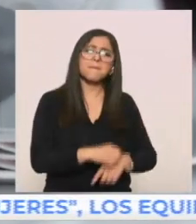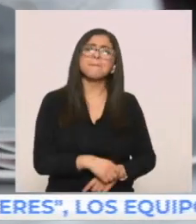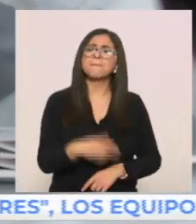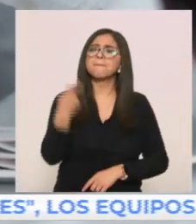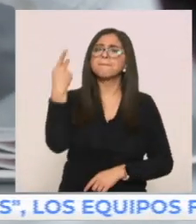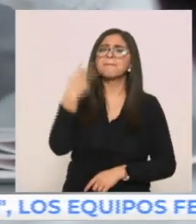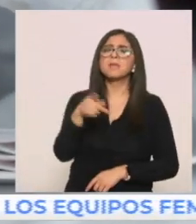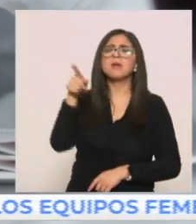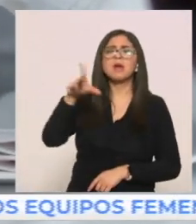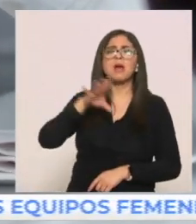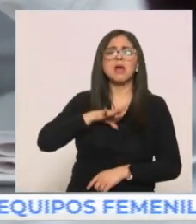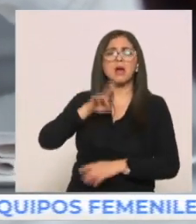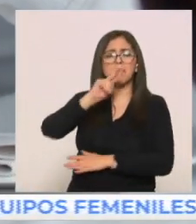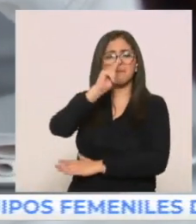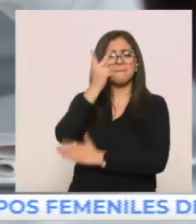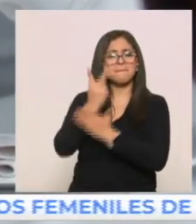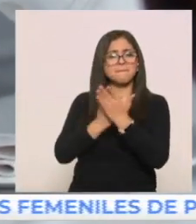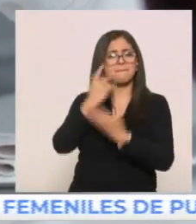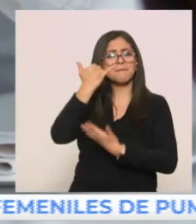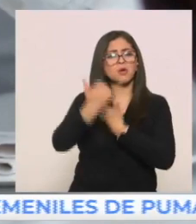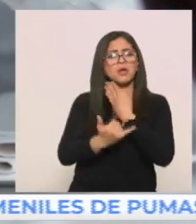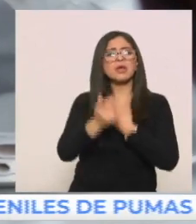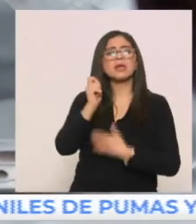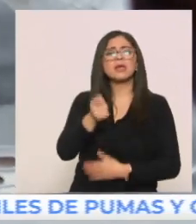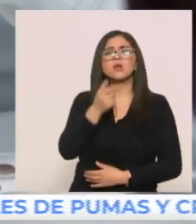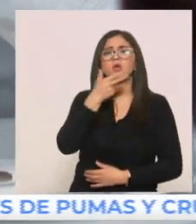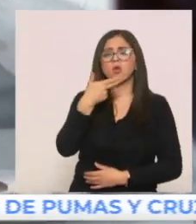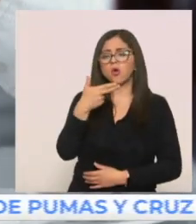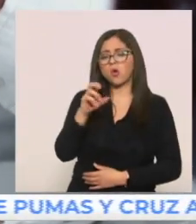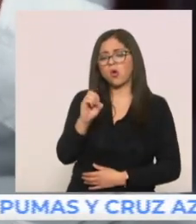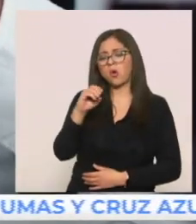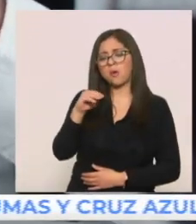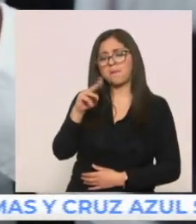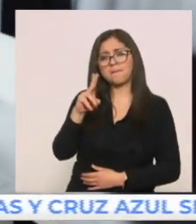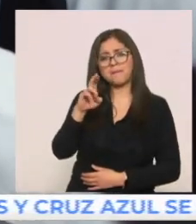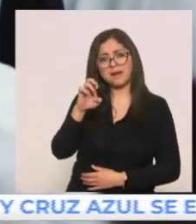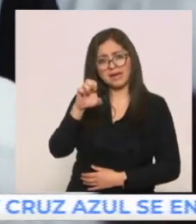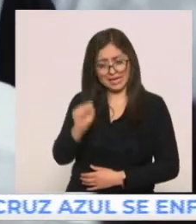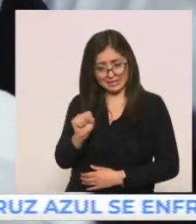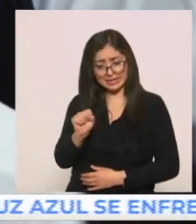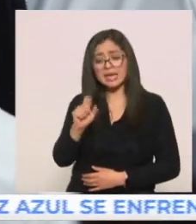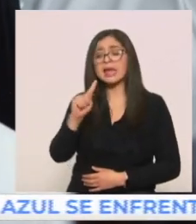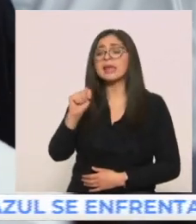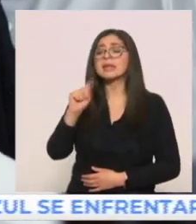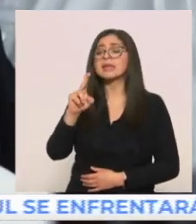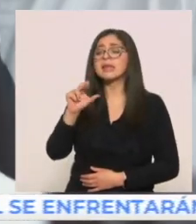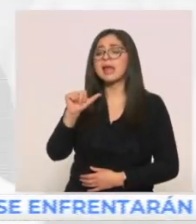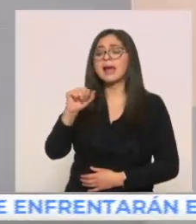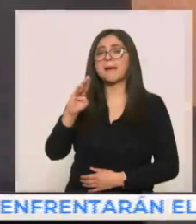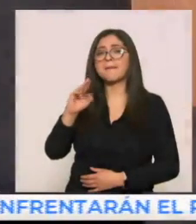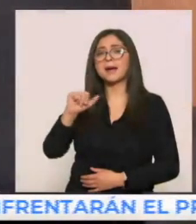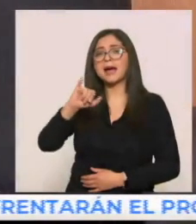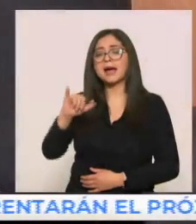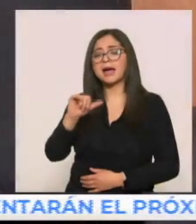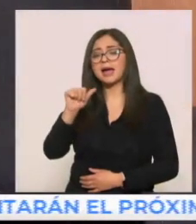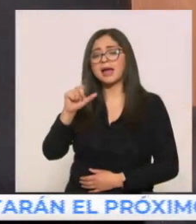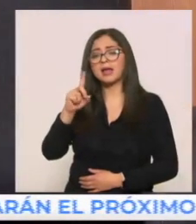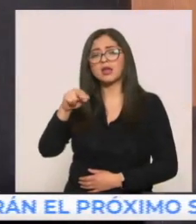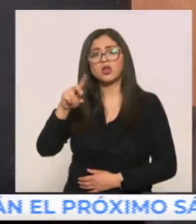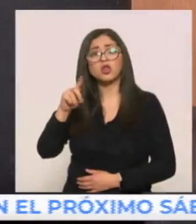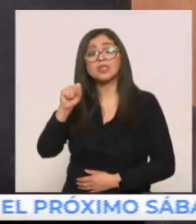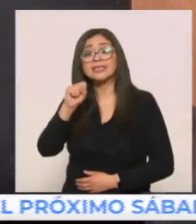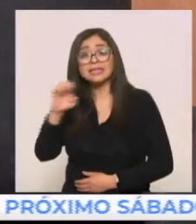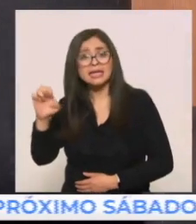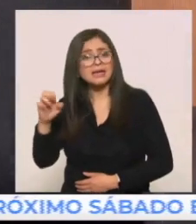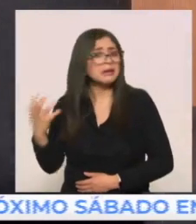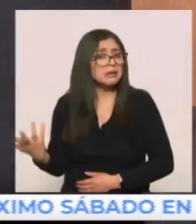Hombres Trabajándose. Trabajándose. ¿De qué se trata? Esos son grupos de reeducación que tenemos, estamos en la colonia Roma Sur,